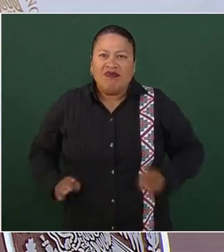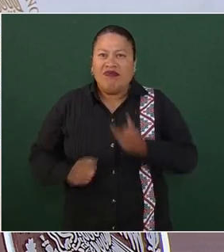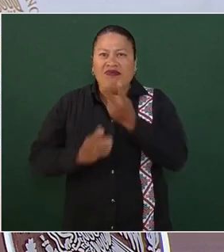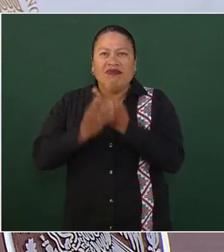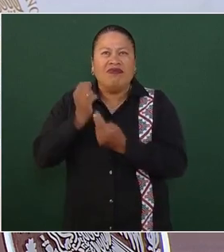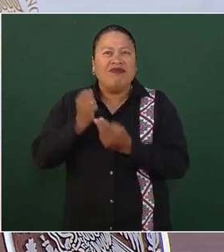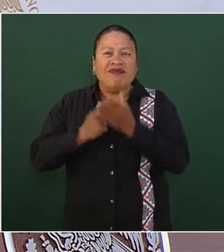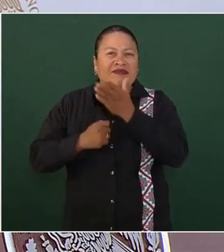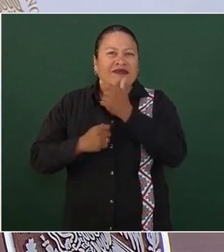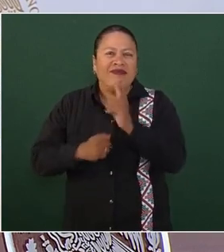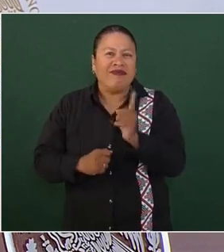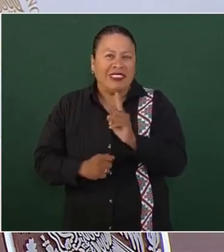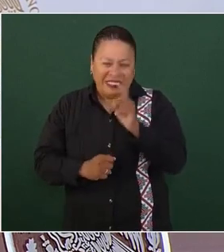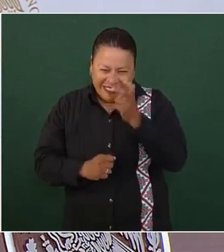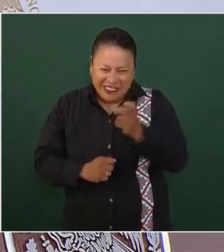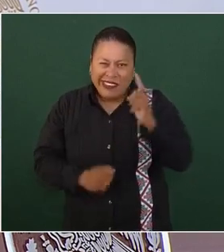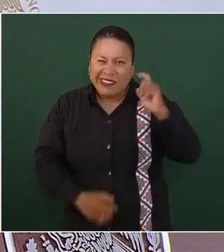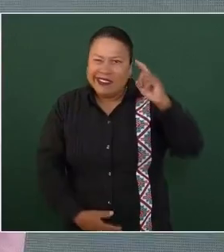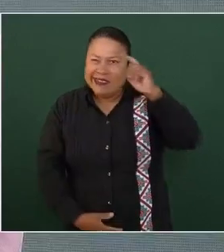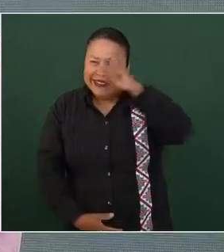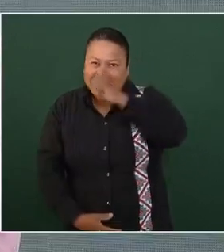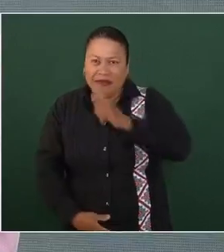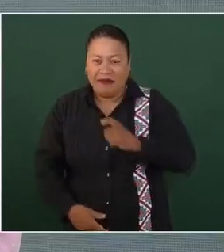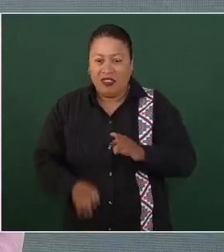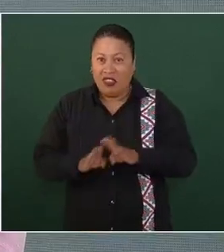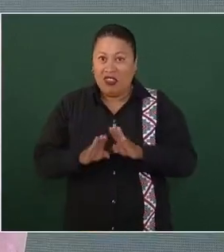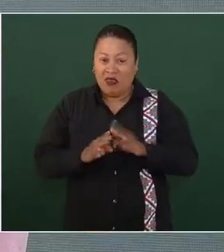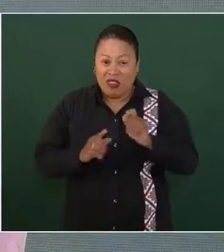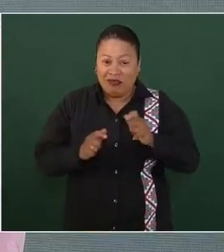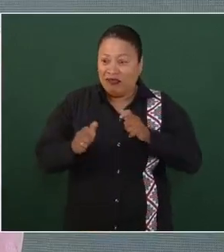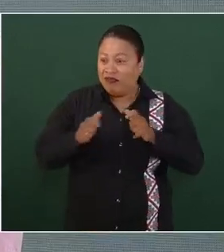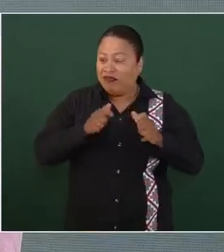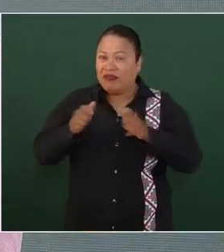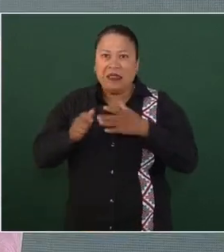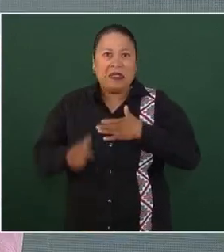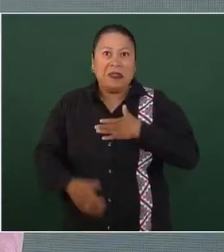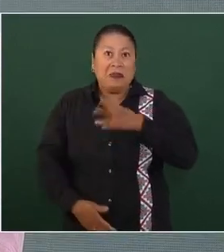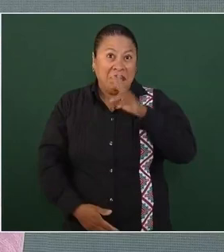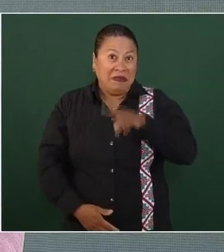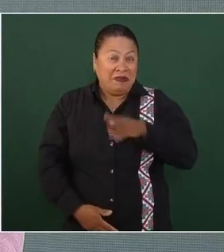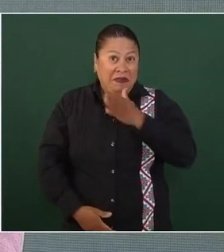es complejo sobre todo para los dirigentes yo no podría